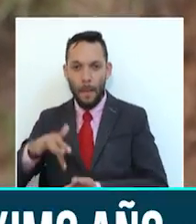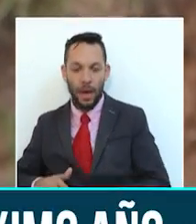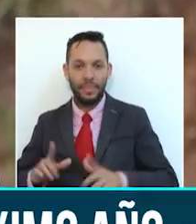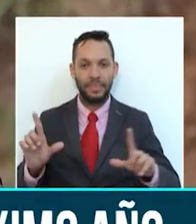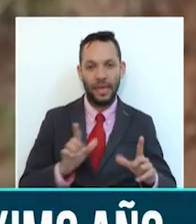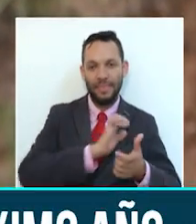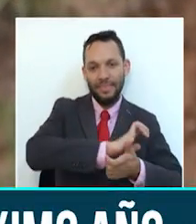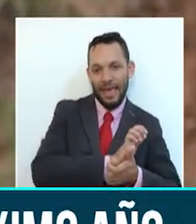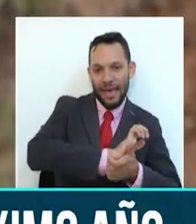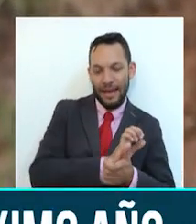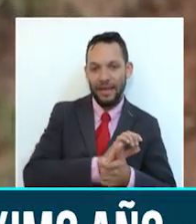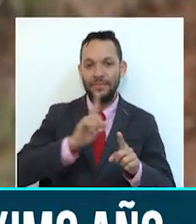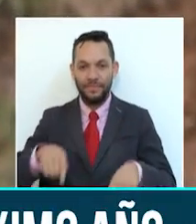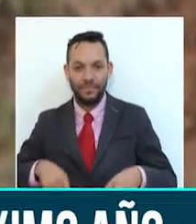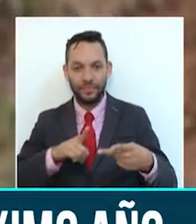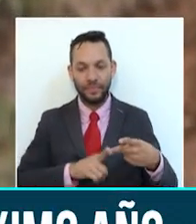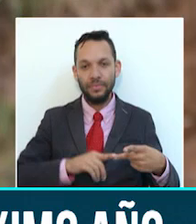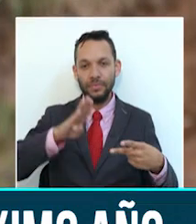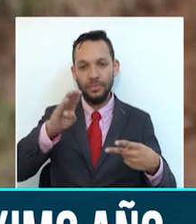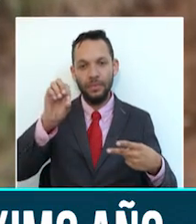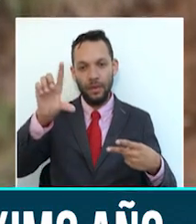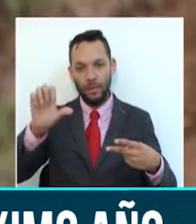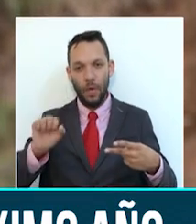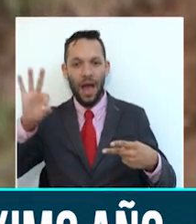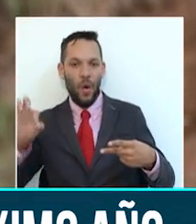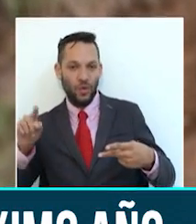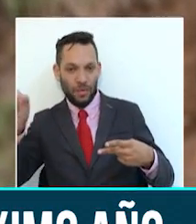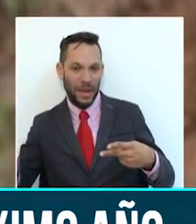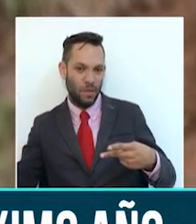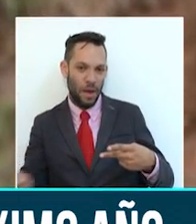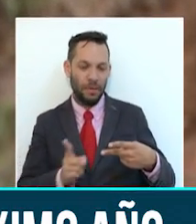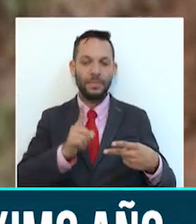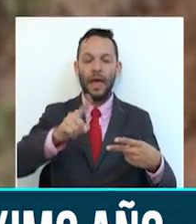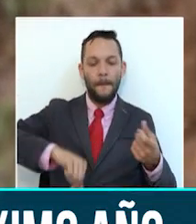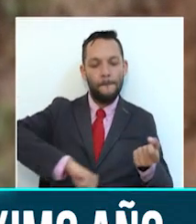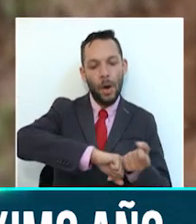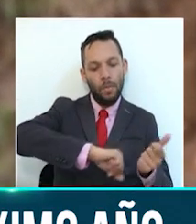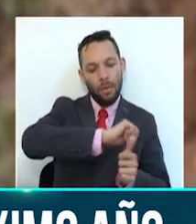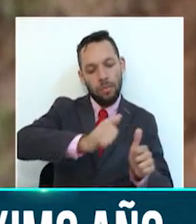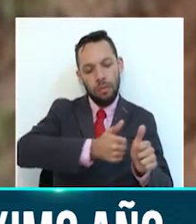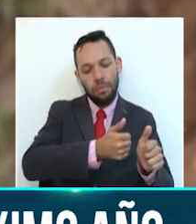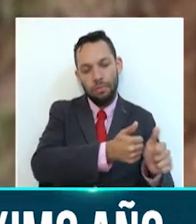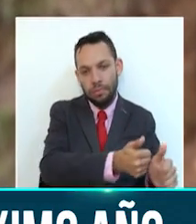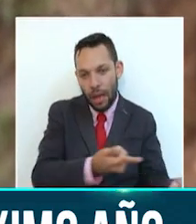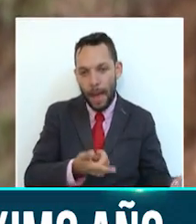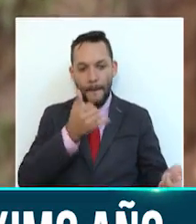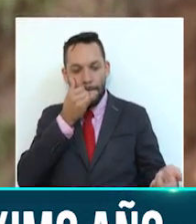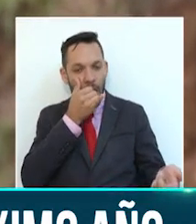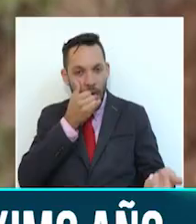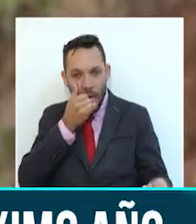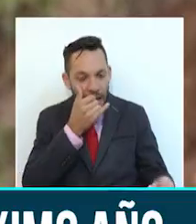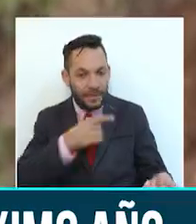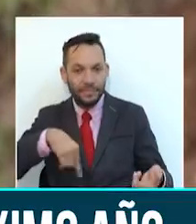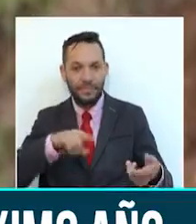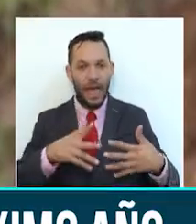Telecafé, de Bola 8, como todo el mundo lo conoce, vinimos a darle como un respaldo al trabajo que están haciendo en este sector de la